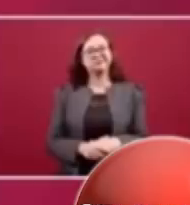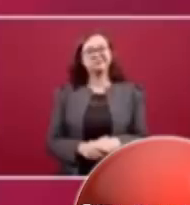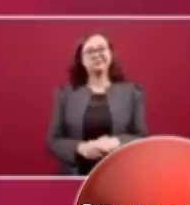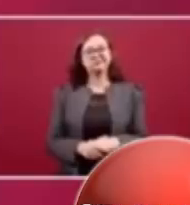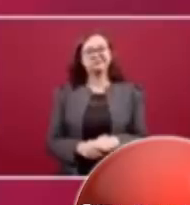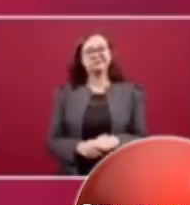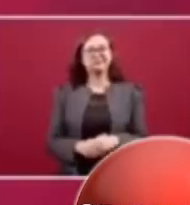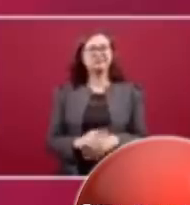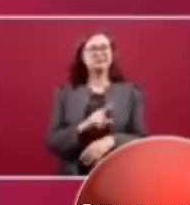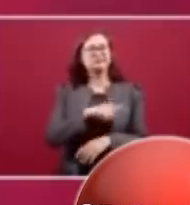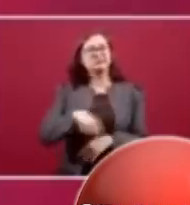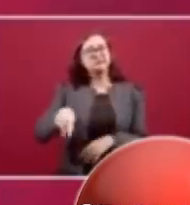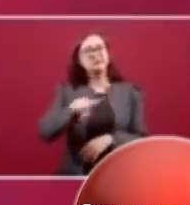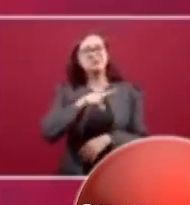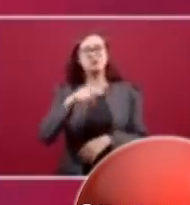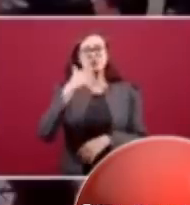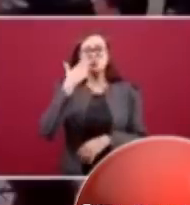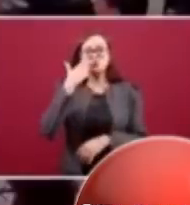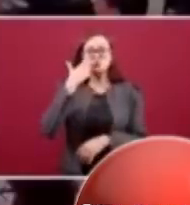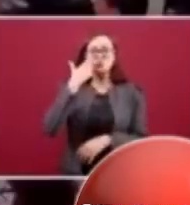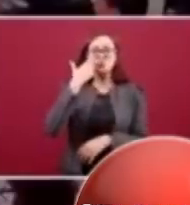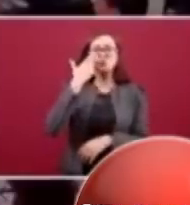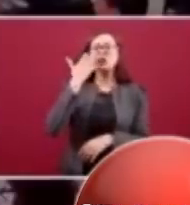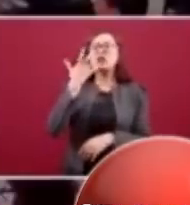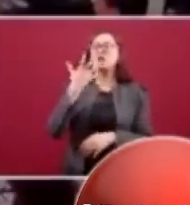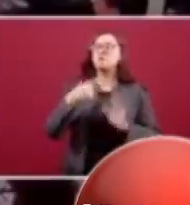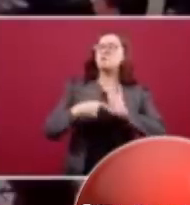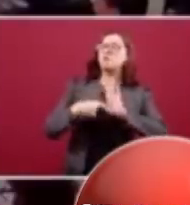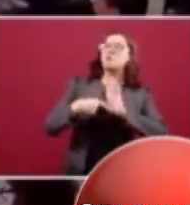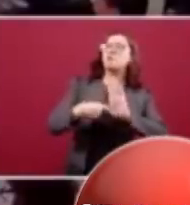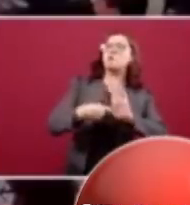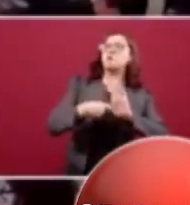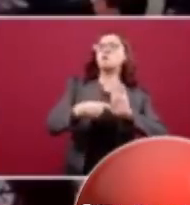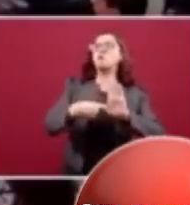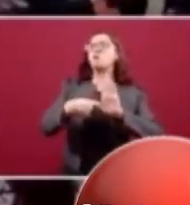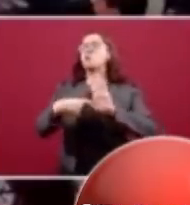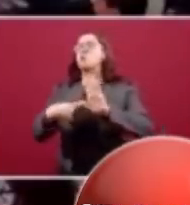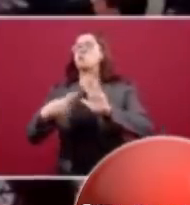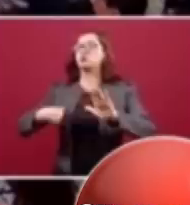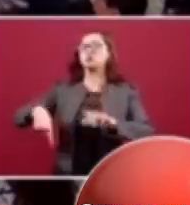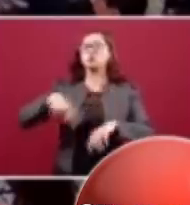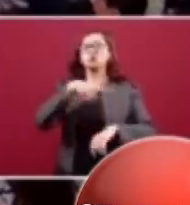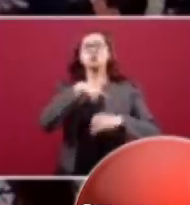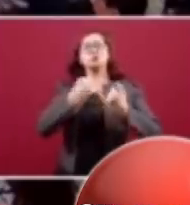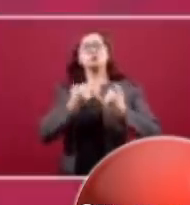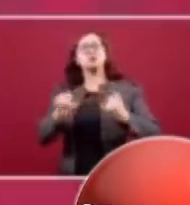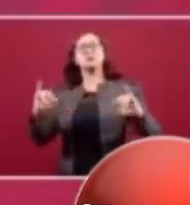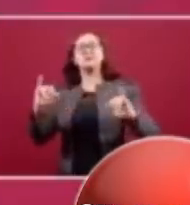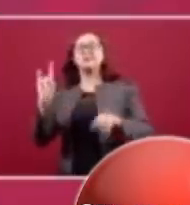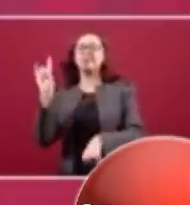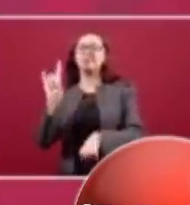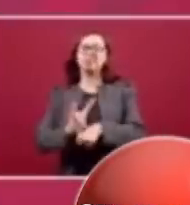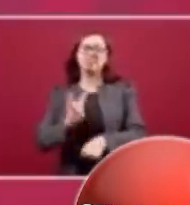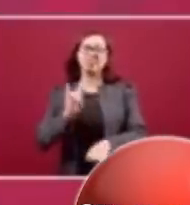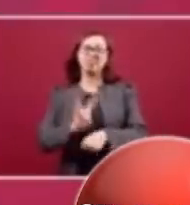aparecer o aparentar que son independientes,